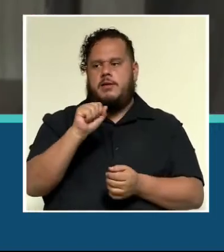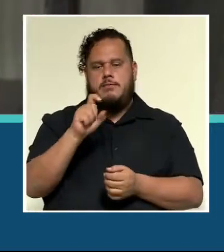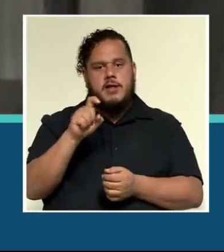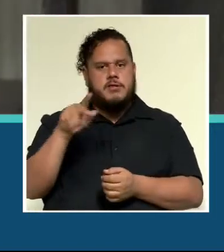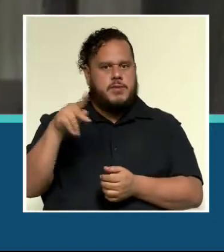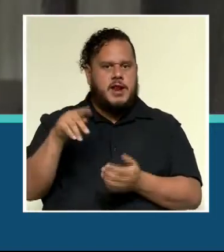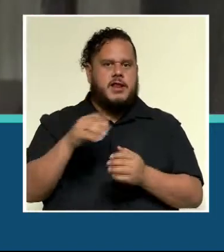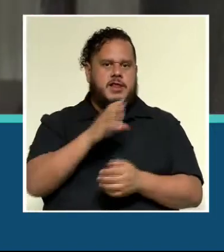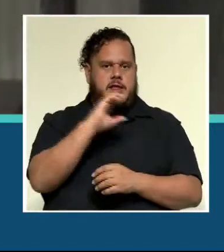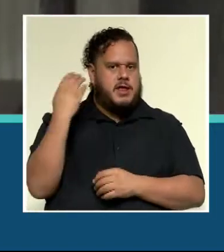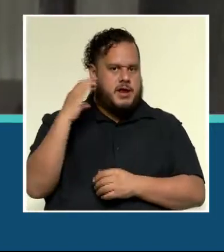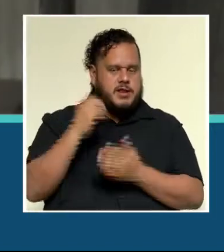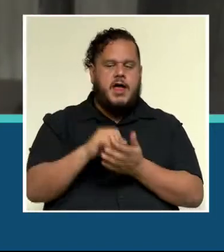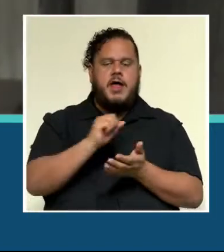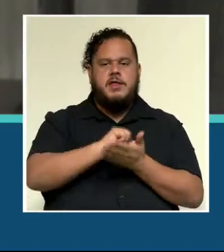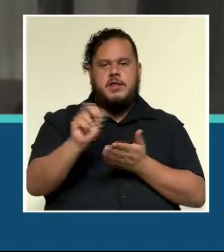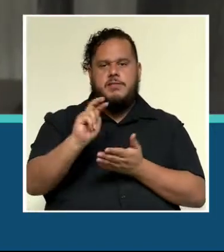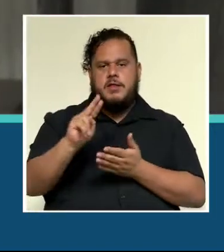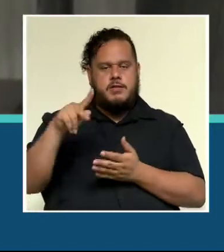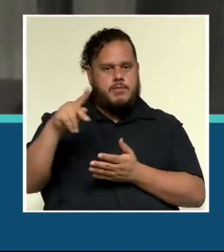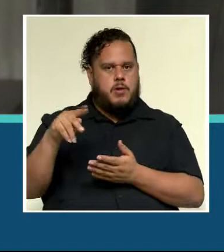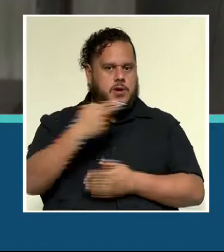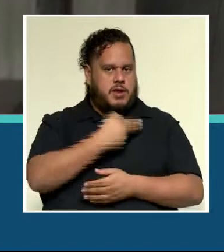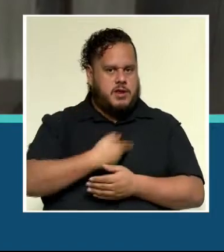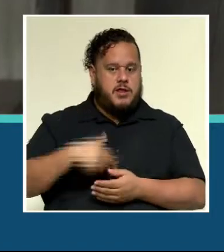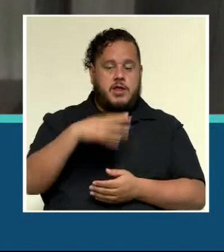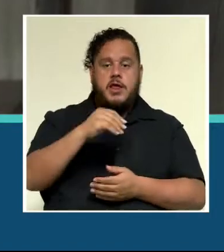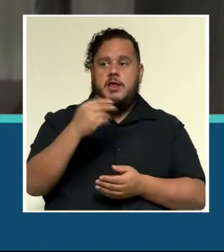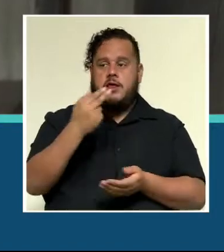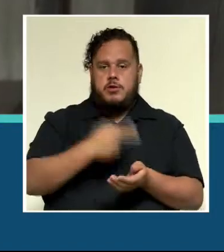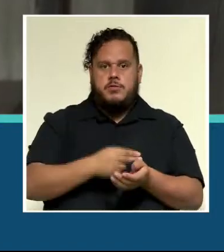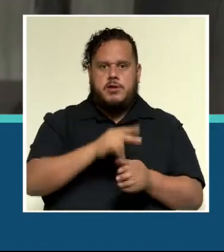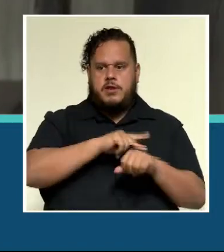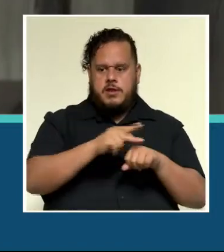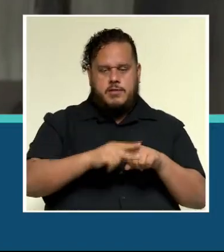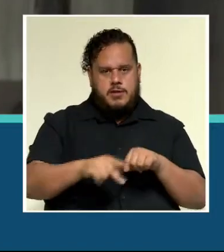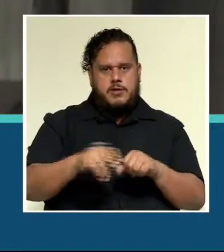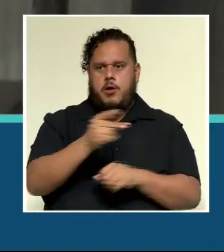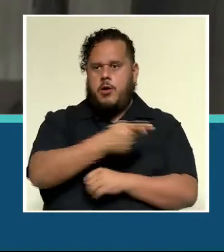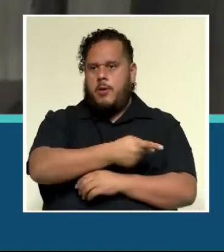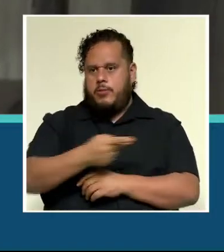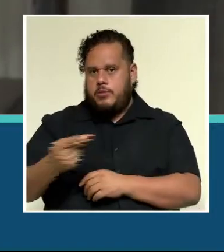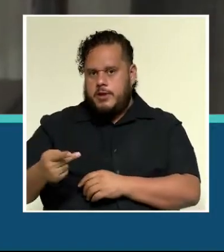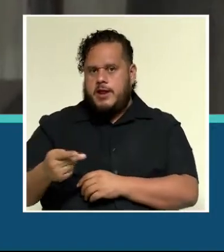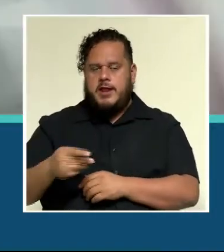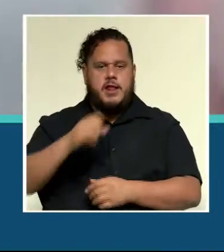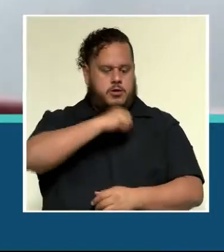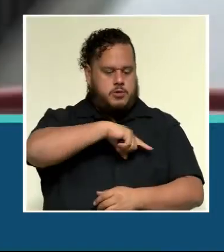Hospital San Vicente de Paúl en Heredia, así como los hospitales de Pérez Celedón, Punta Arenas, Los